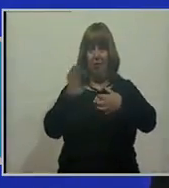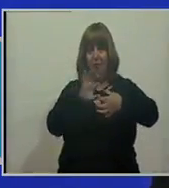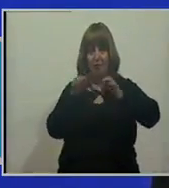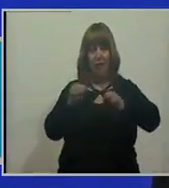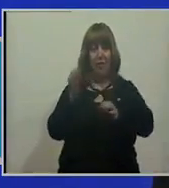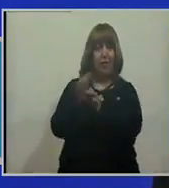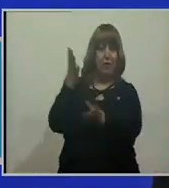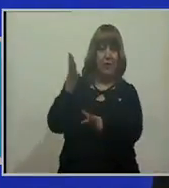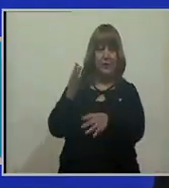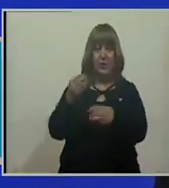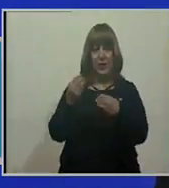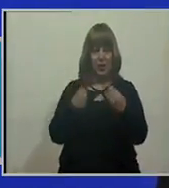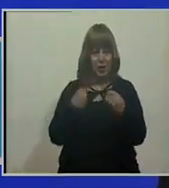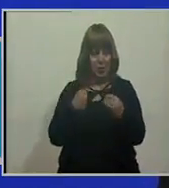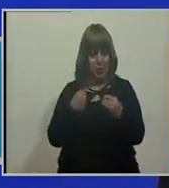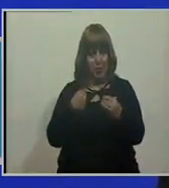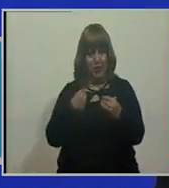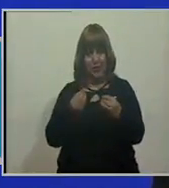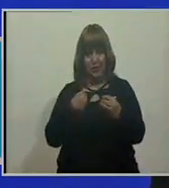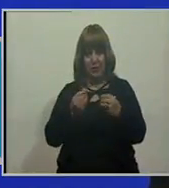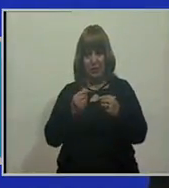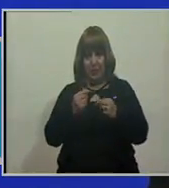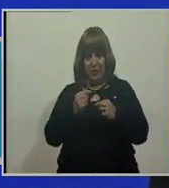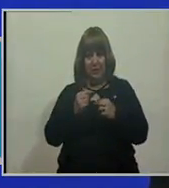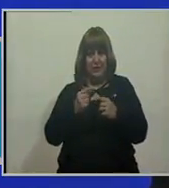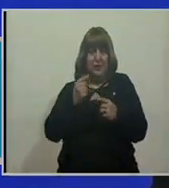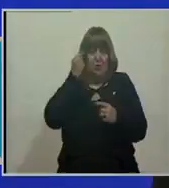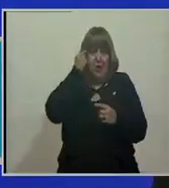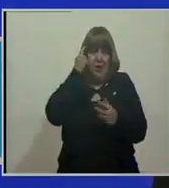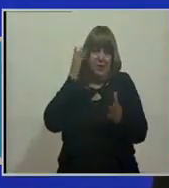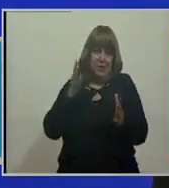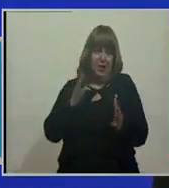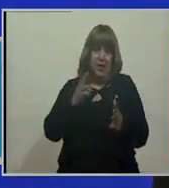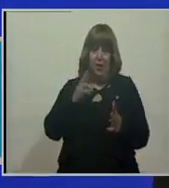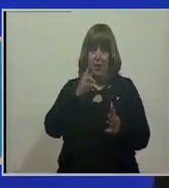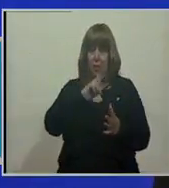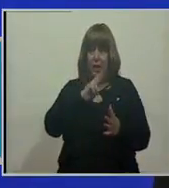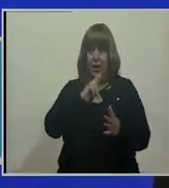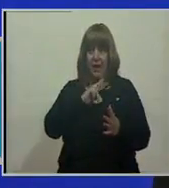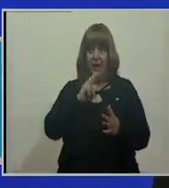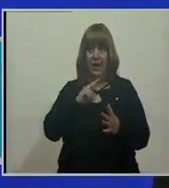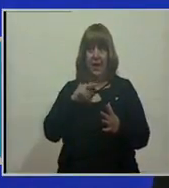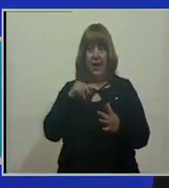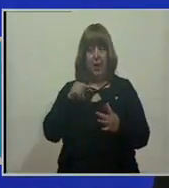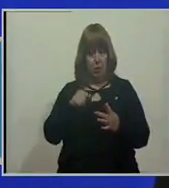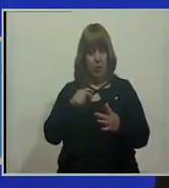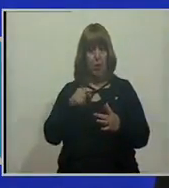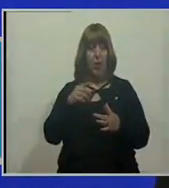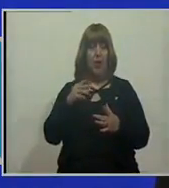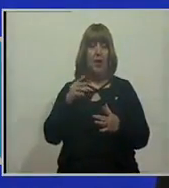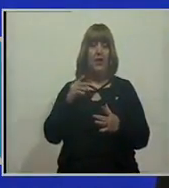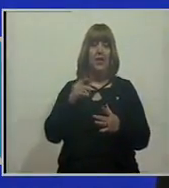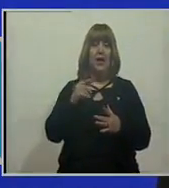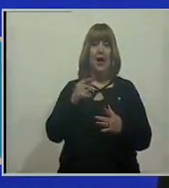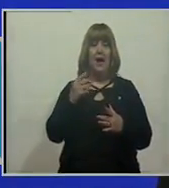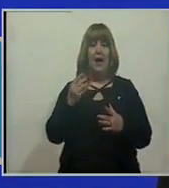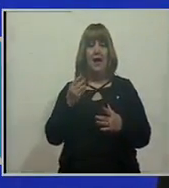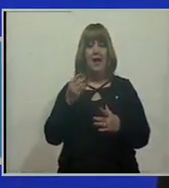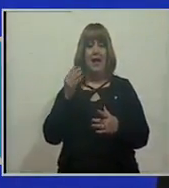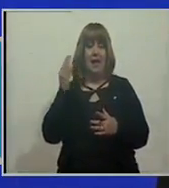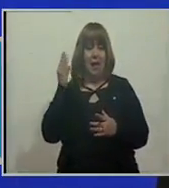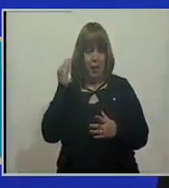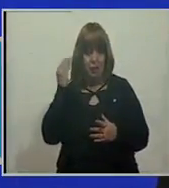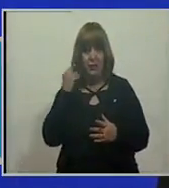profesionalmente en lo que nos guste. Así que pienso que muchas veces es eso, ¿no? Escuchar más mujeres que